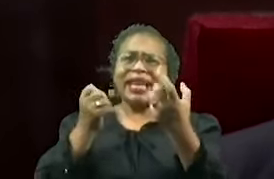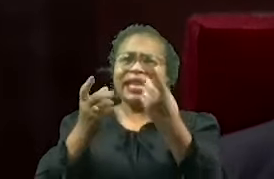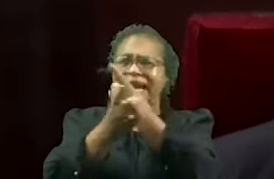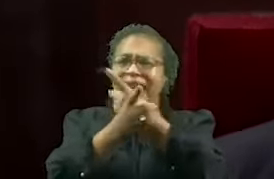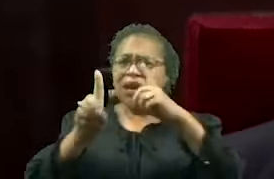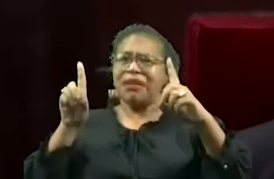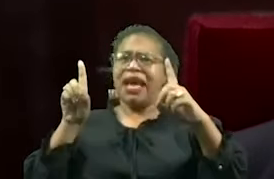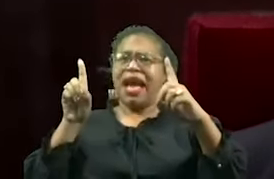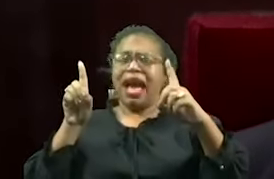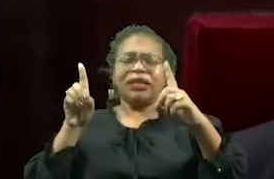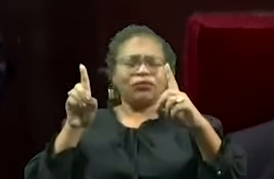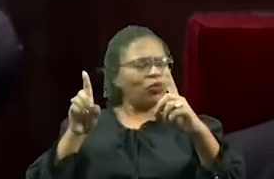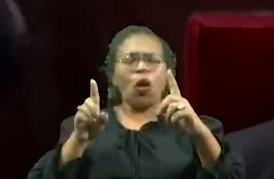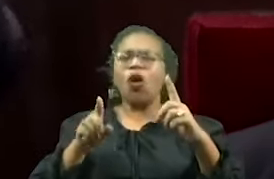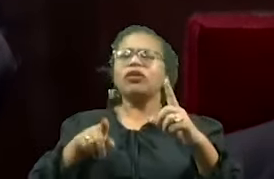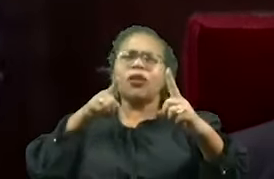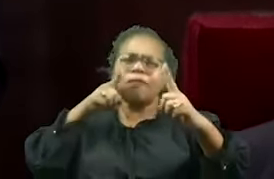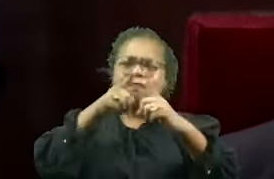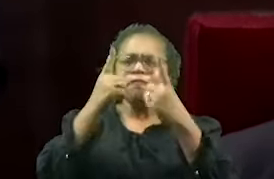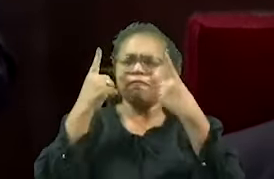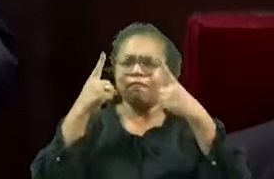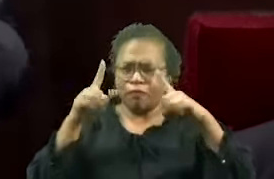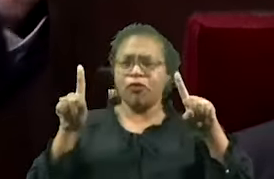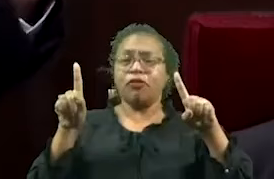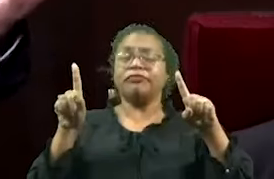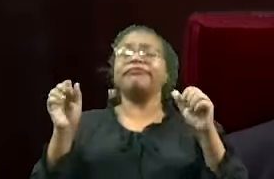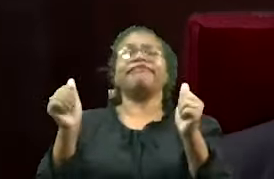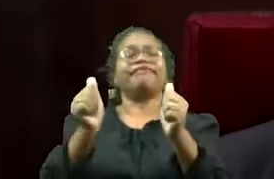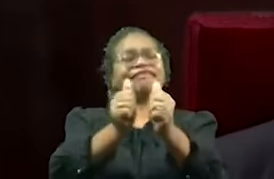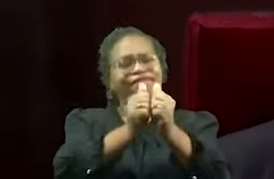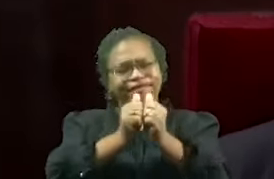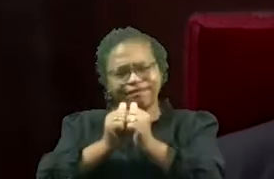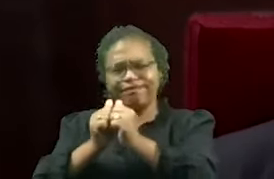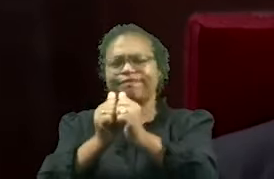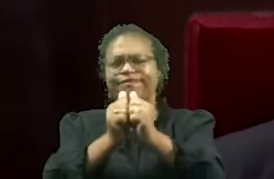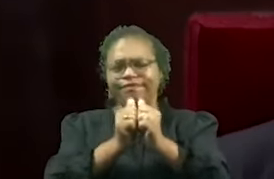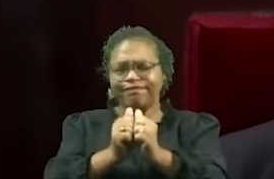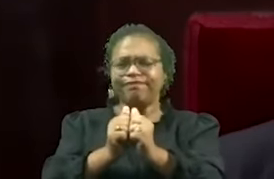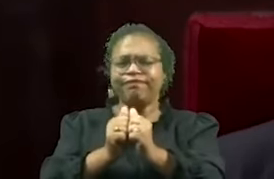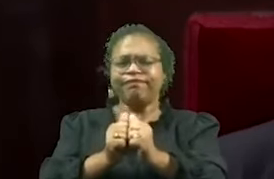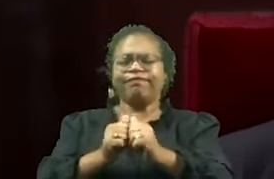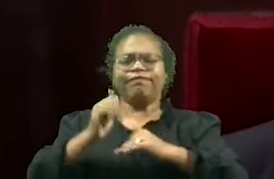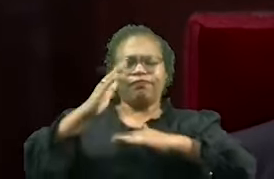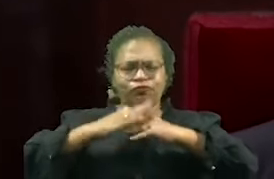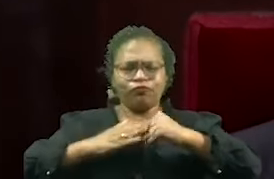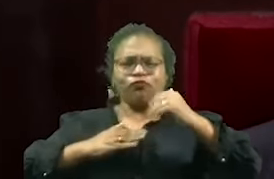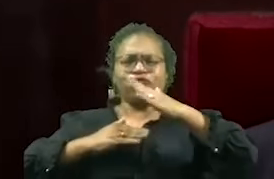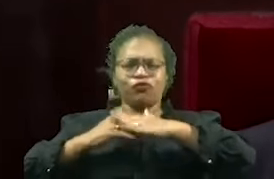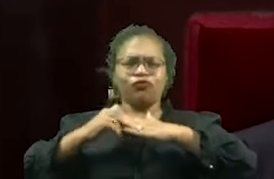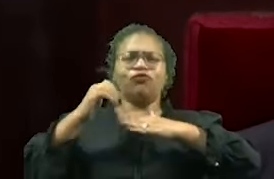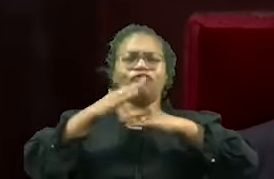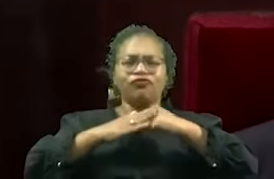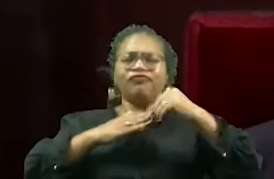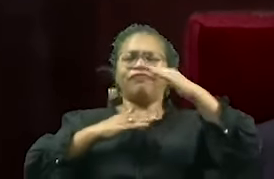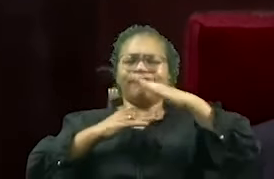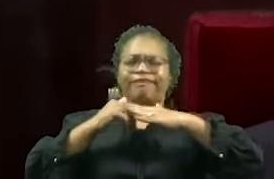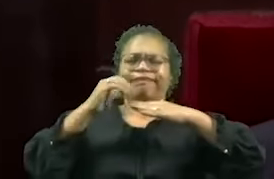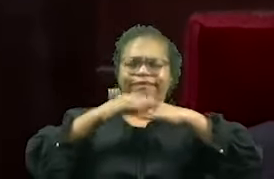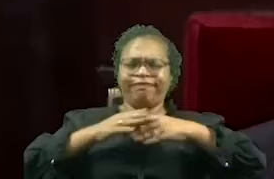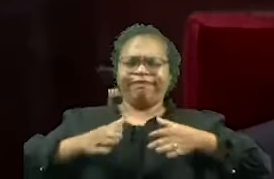cotidiana juntos juntos estamos construyendo una nación en la que ningún gobernante se